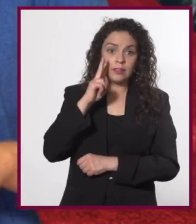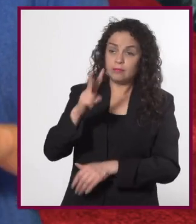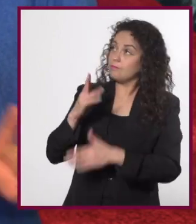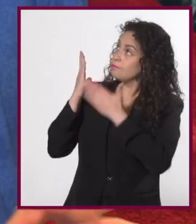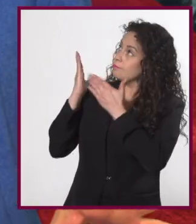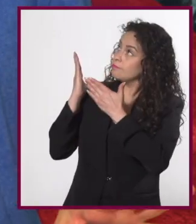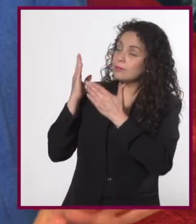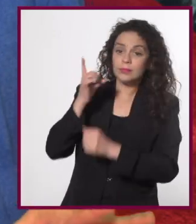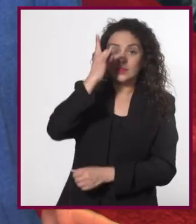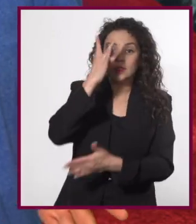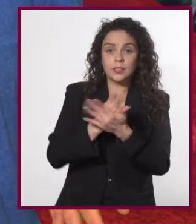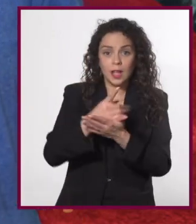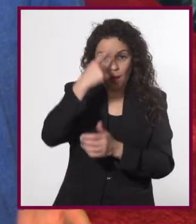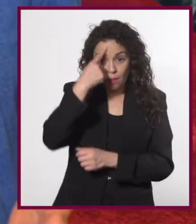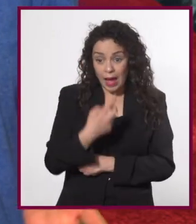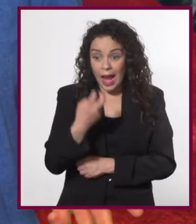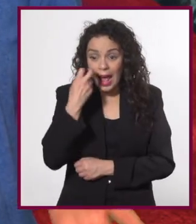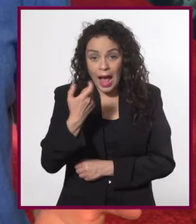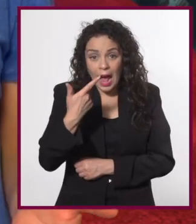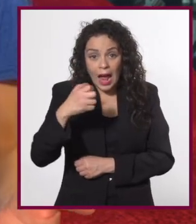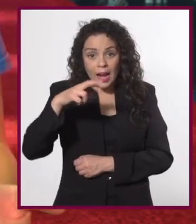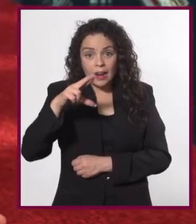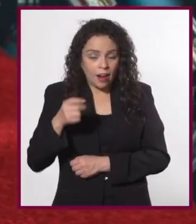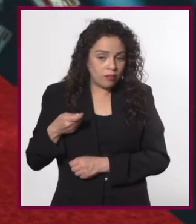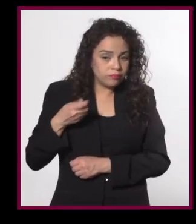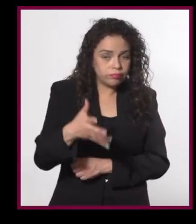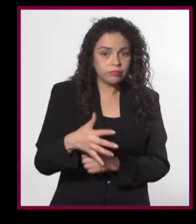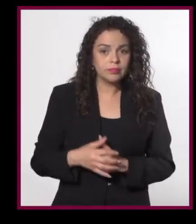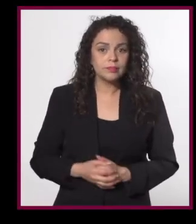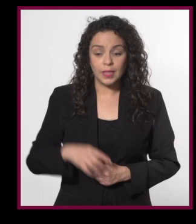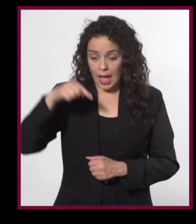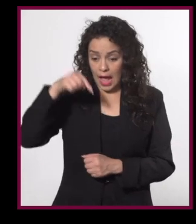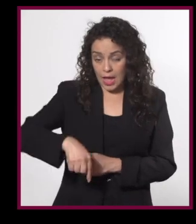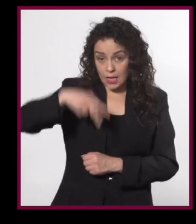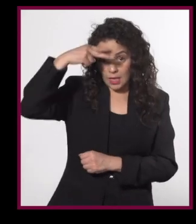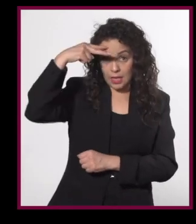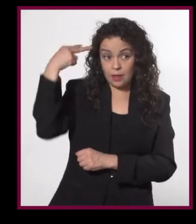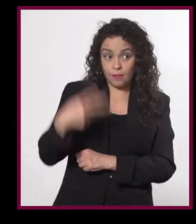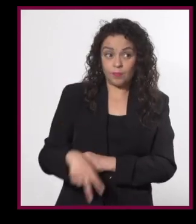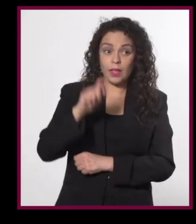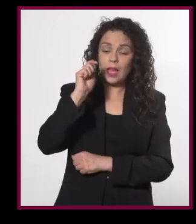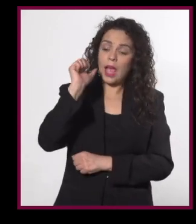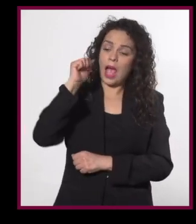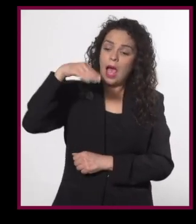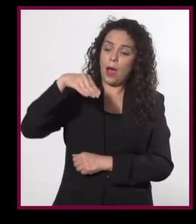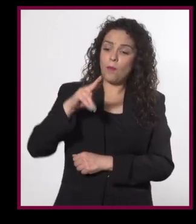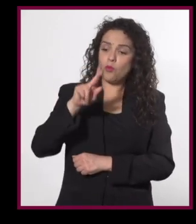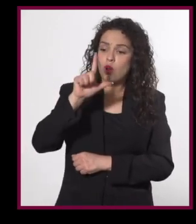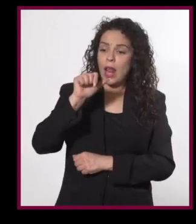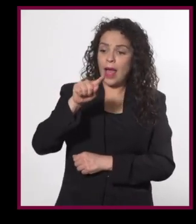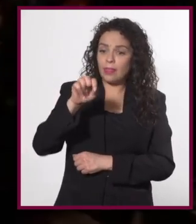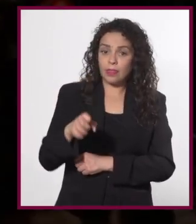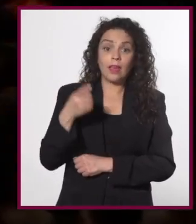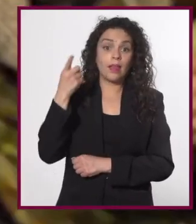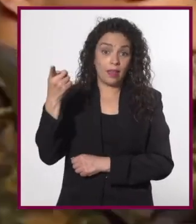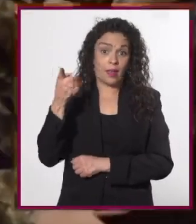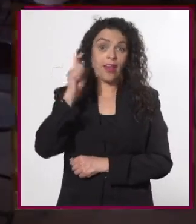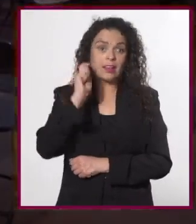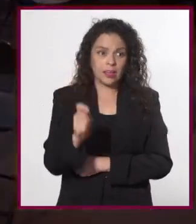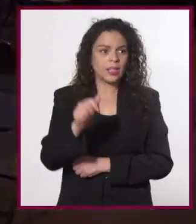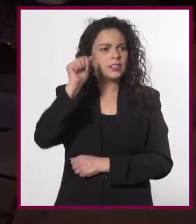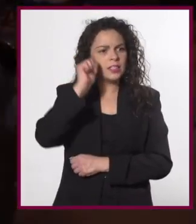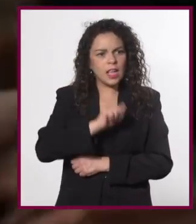dedicados exclusivamente a este género cinematográfico. En México, Ambulante Gira de Documentales es un